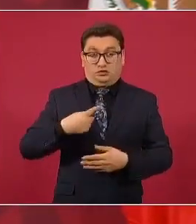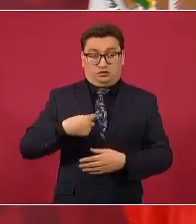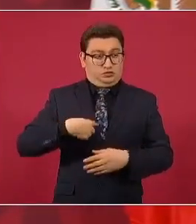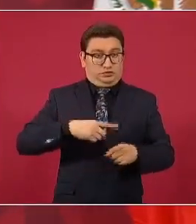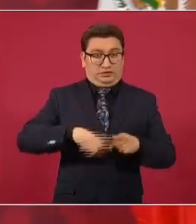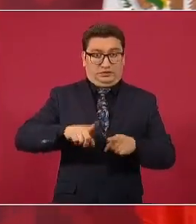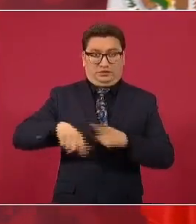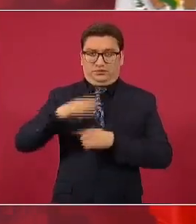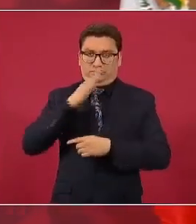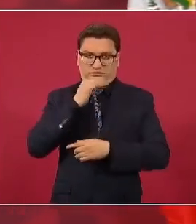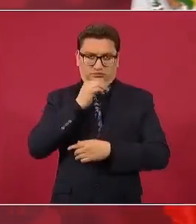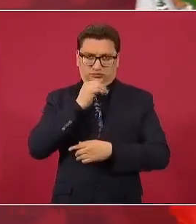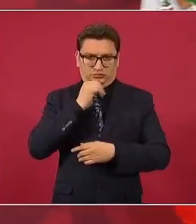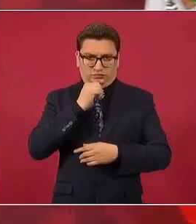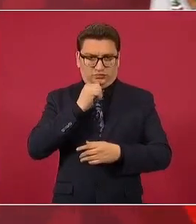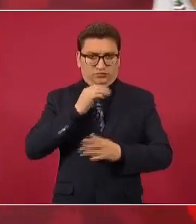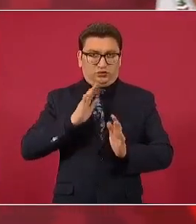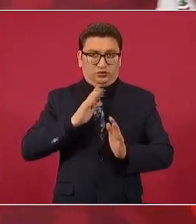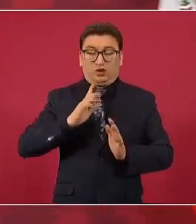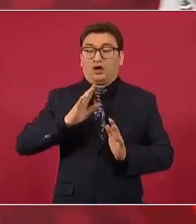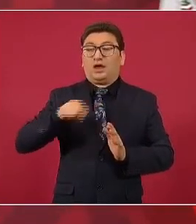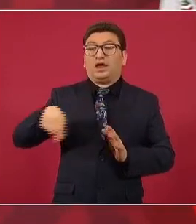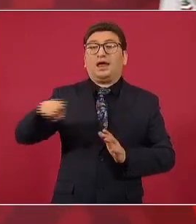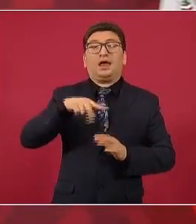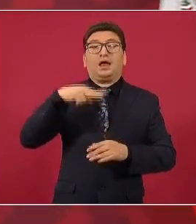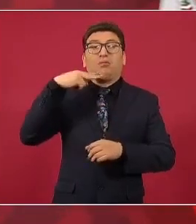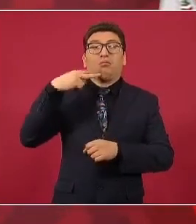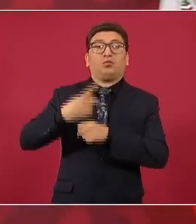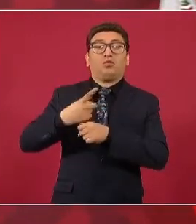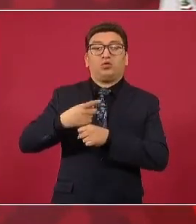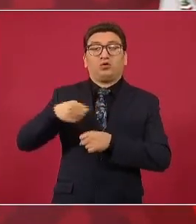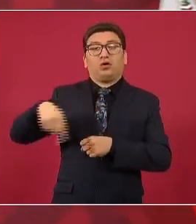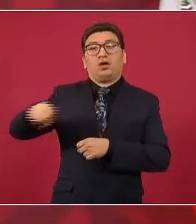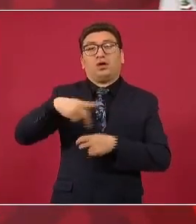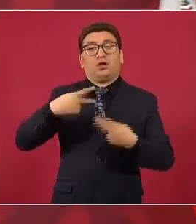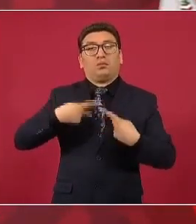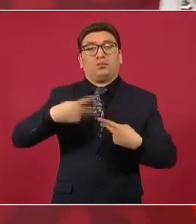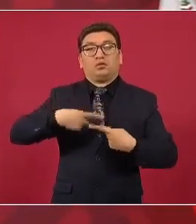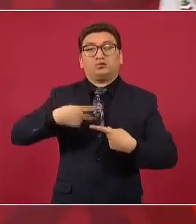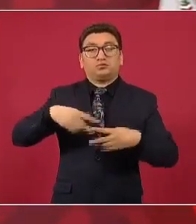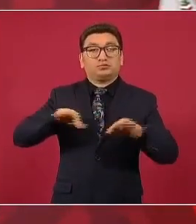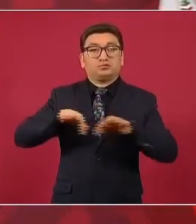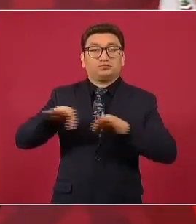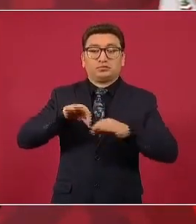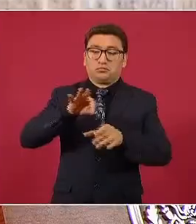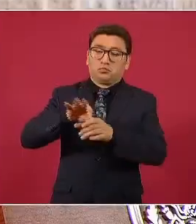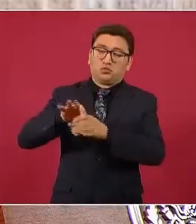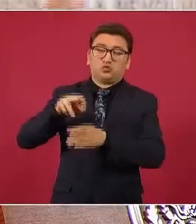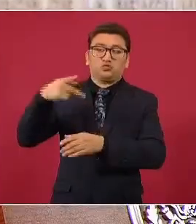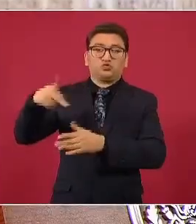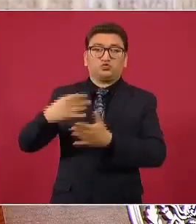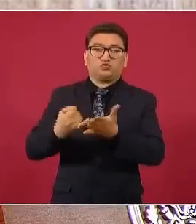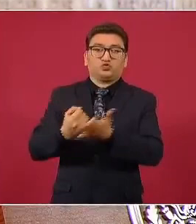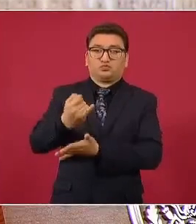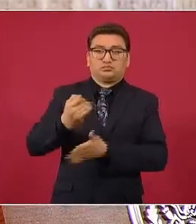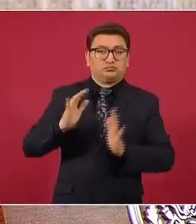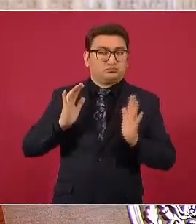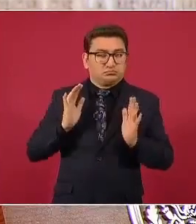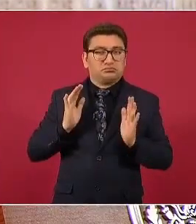suplir la decisión, la voluntad de los trabajadores.